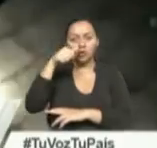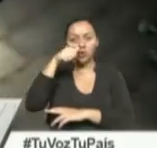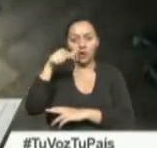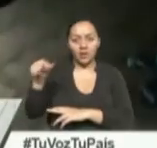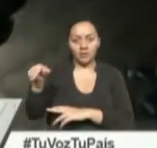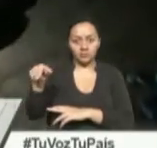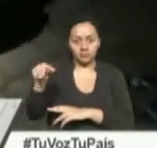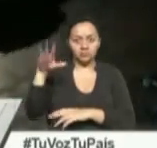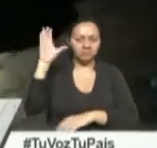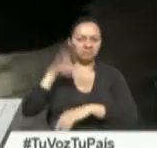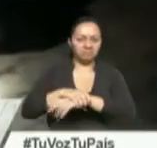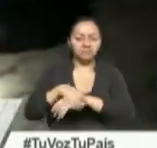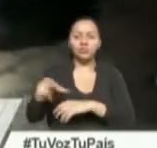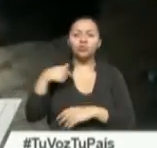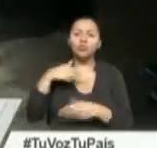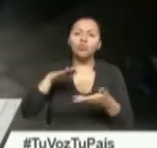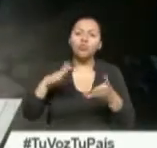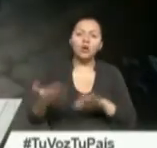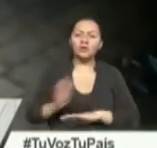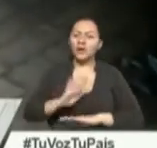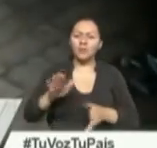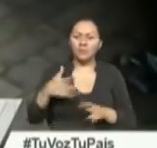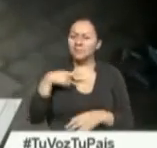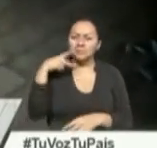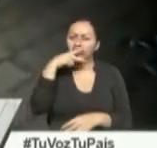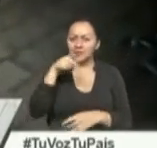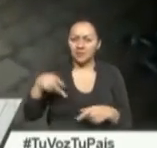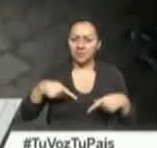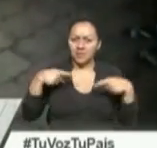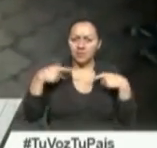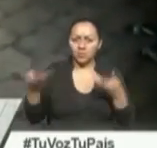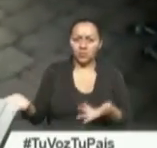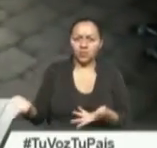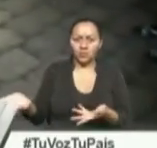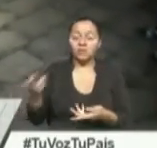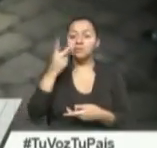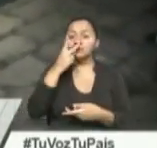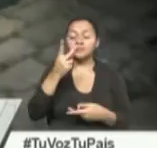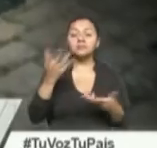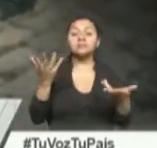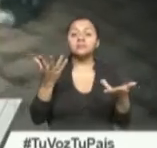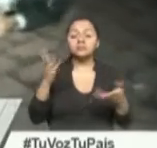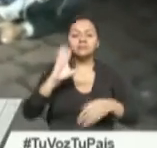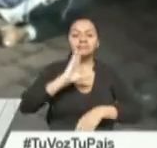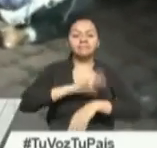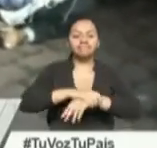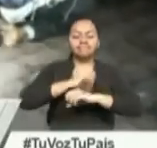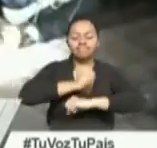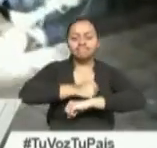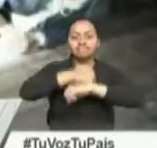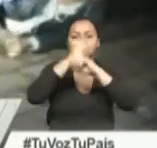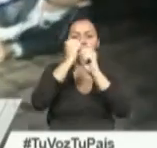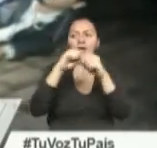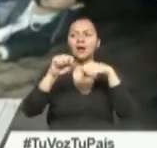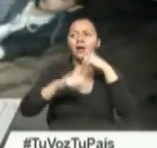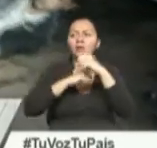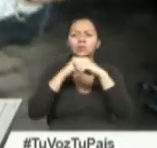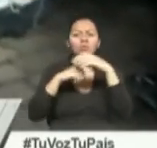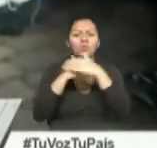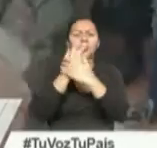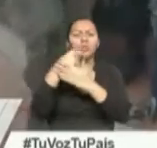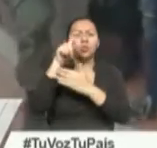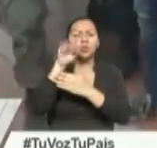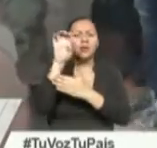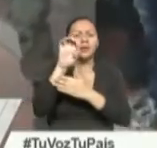propia muerte. Las autoridades informaron el martes sobre la detención lograda la madrugada de Año Nuevo en una lujosa finca